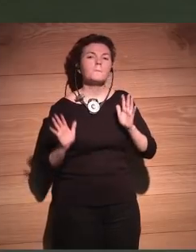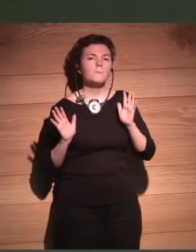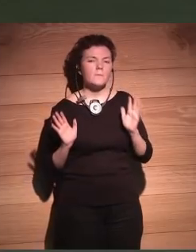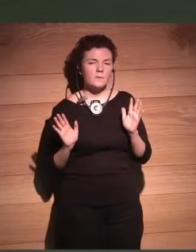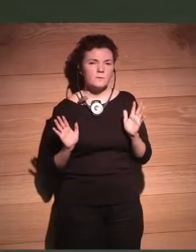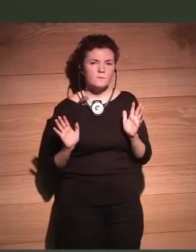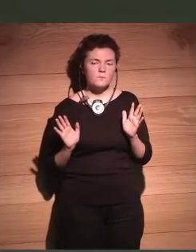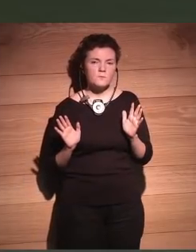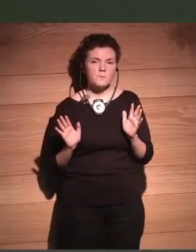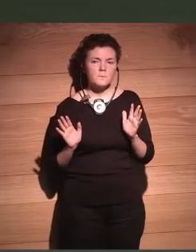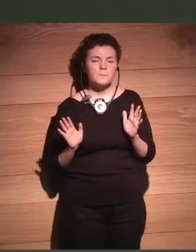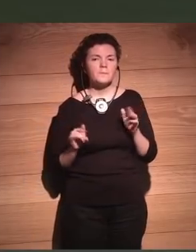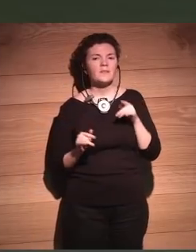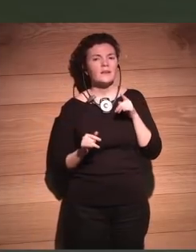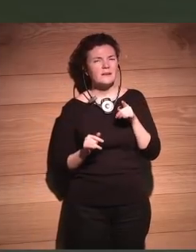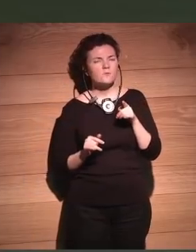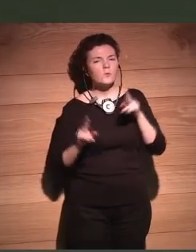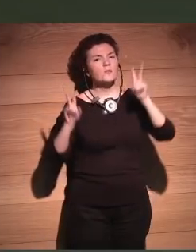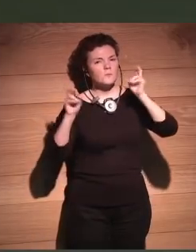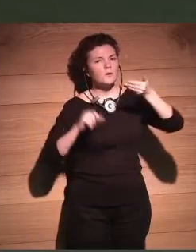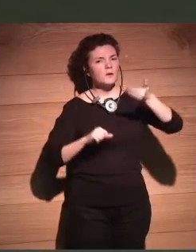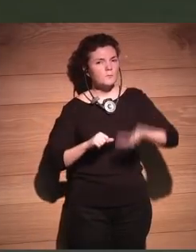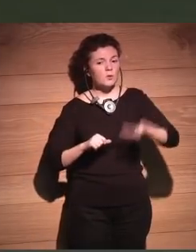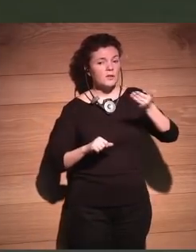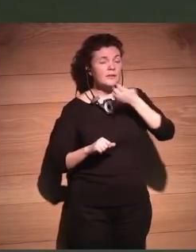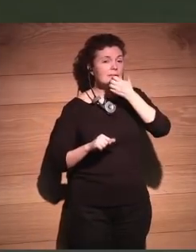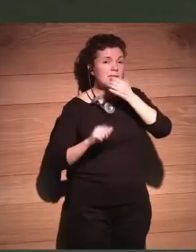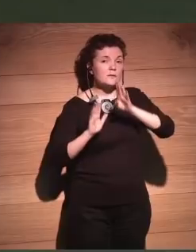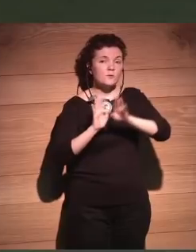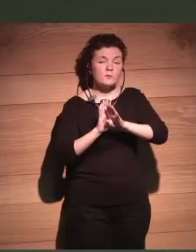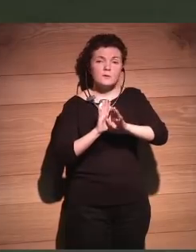pero va a ser un tema importante, porque si seguimos